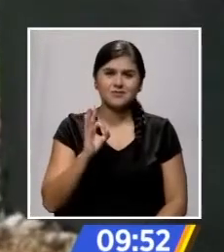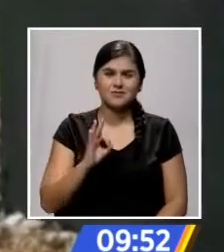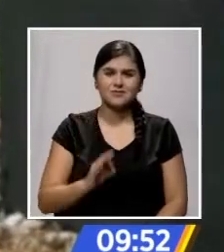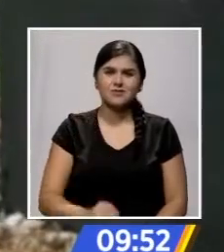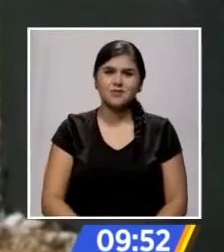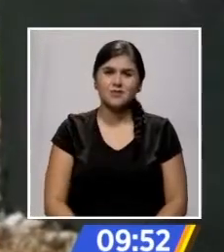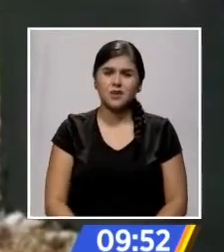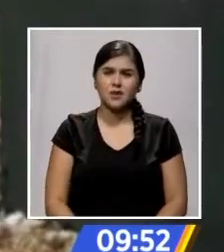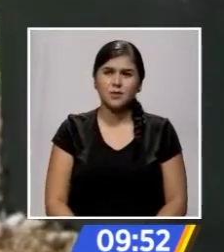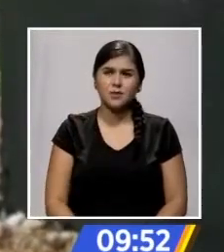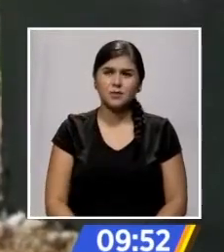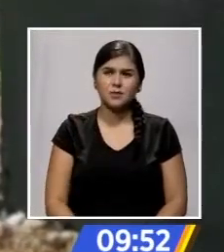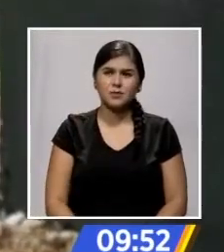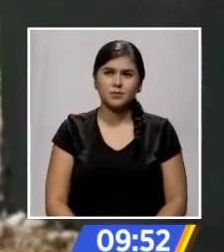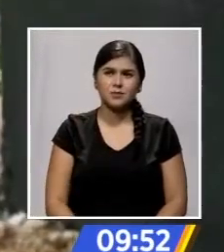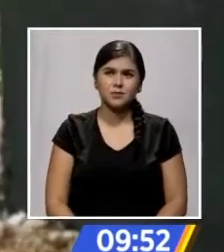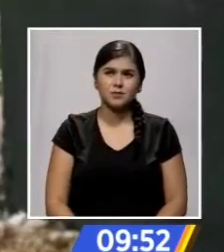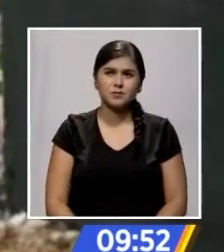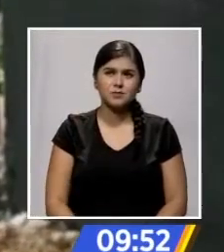colonas.